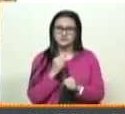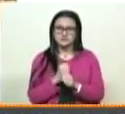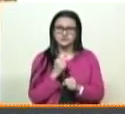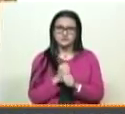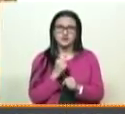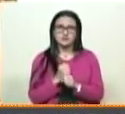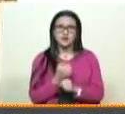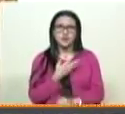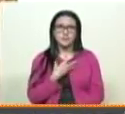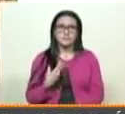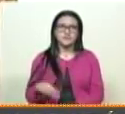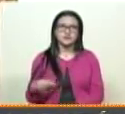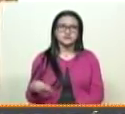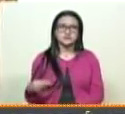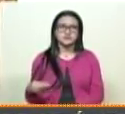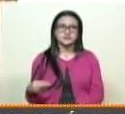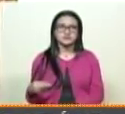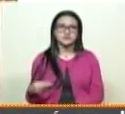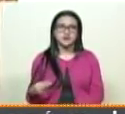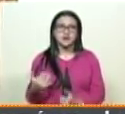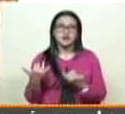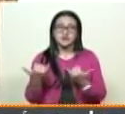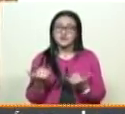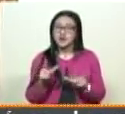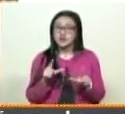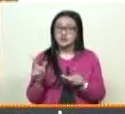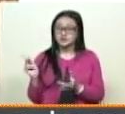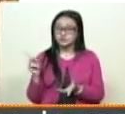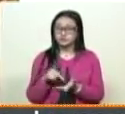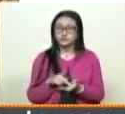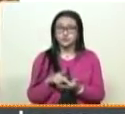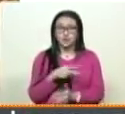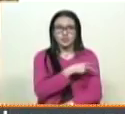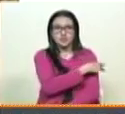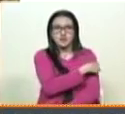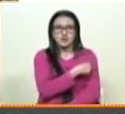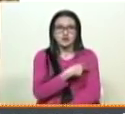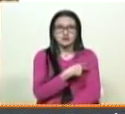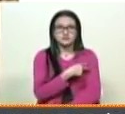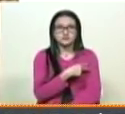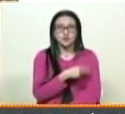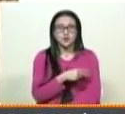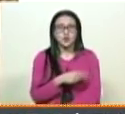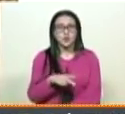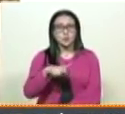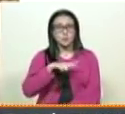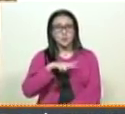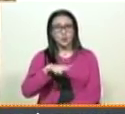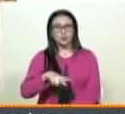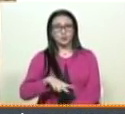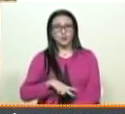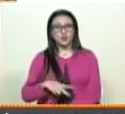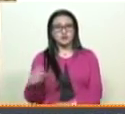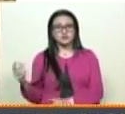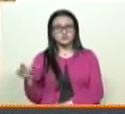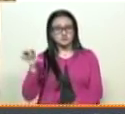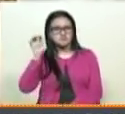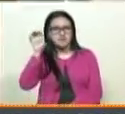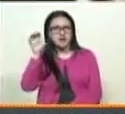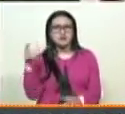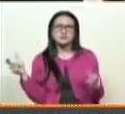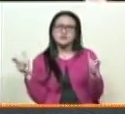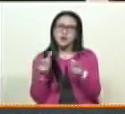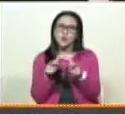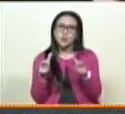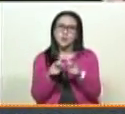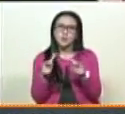trabajo presidencial. Acá ya acaban de llegar la delegación de la República Portuguesa para sostener una reunión bilateral